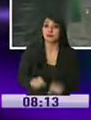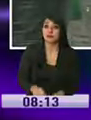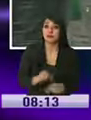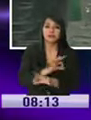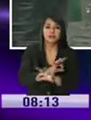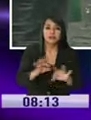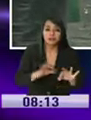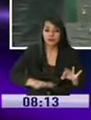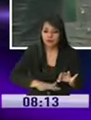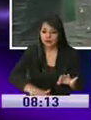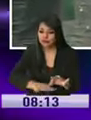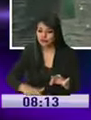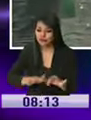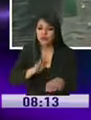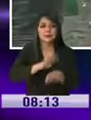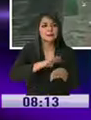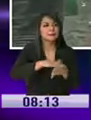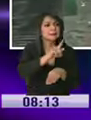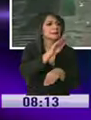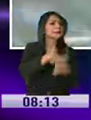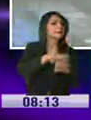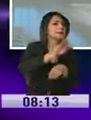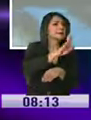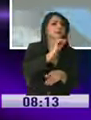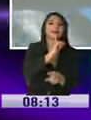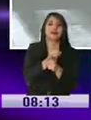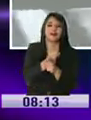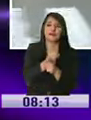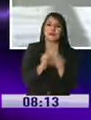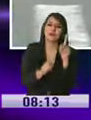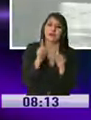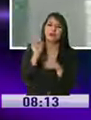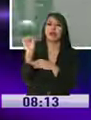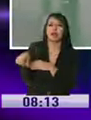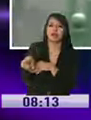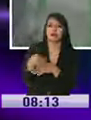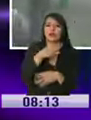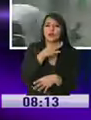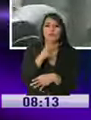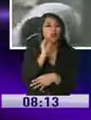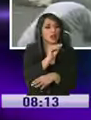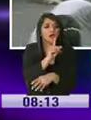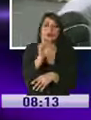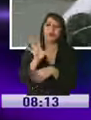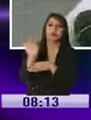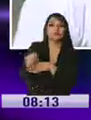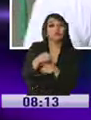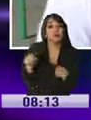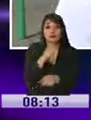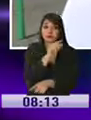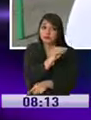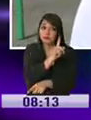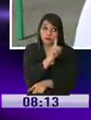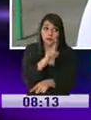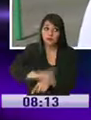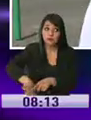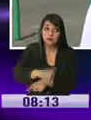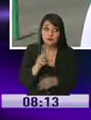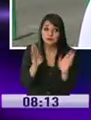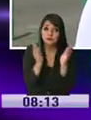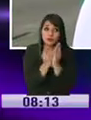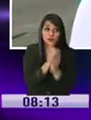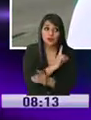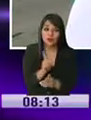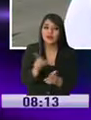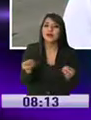y llamar la atención a la gente yo sé que a la gente no le gusta el dinero de atención pero hay que hacerla porque es nuestra casa y de